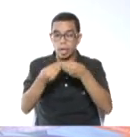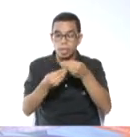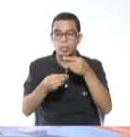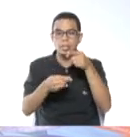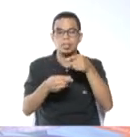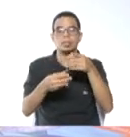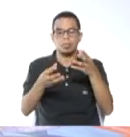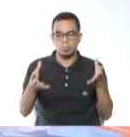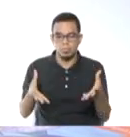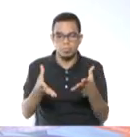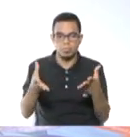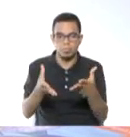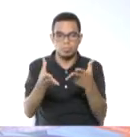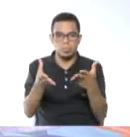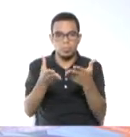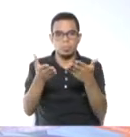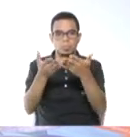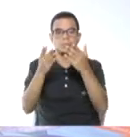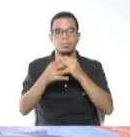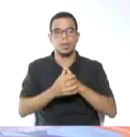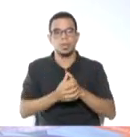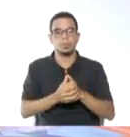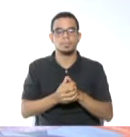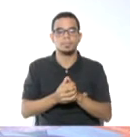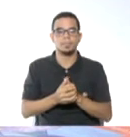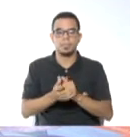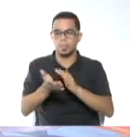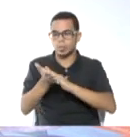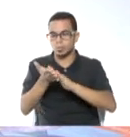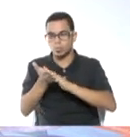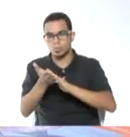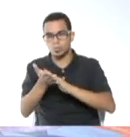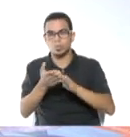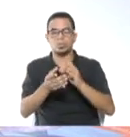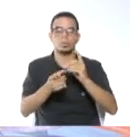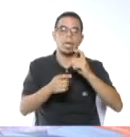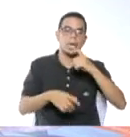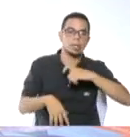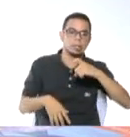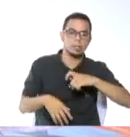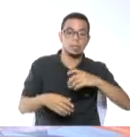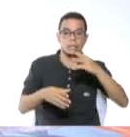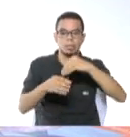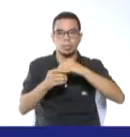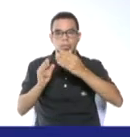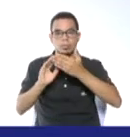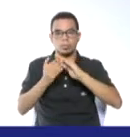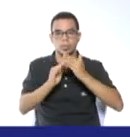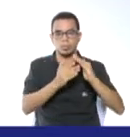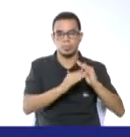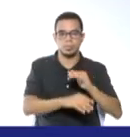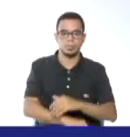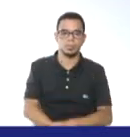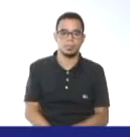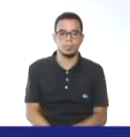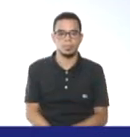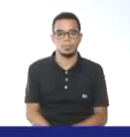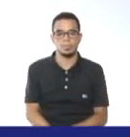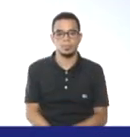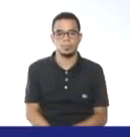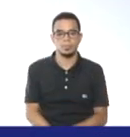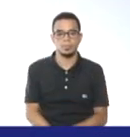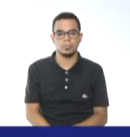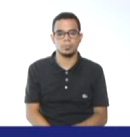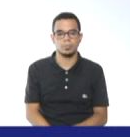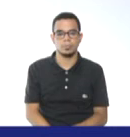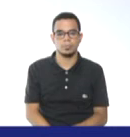esa necesidad de solventar necesidades dentro de la comunidad. Los grupos consideran